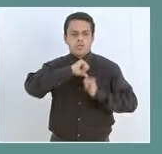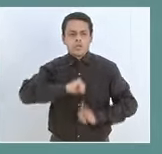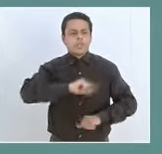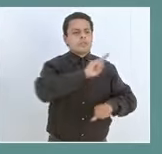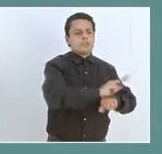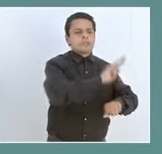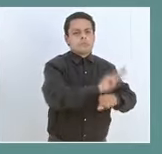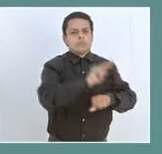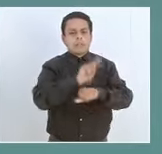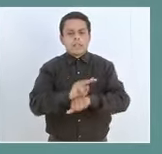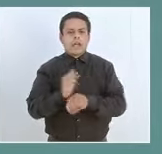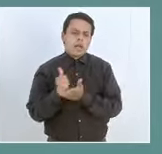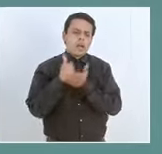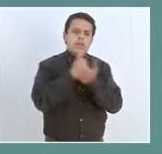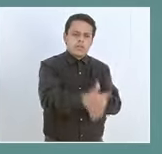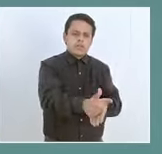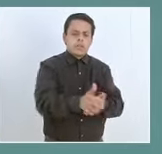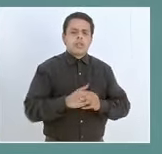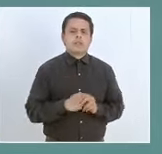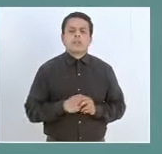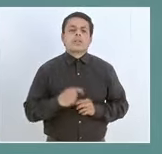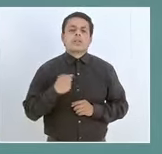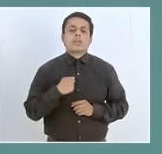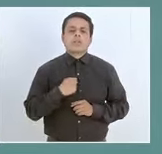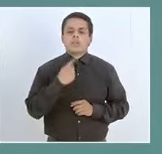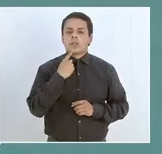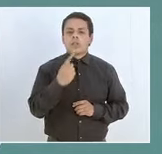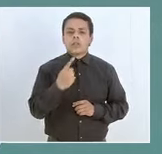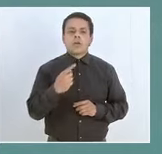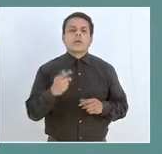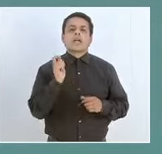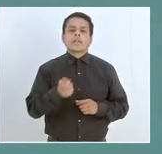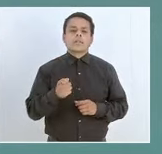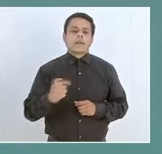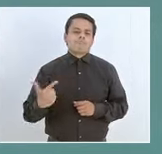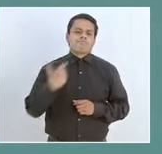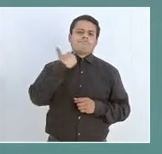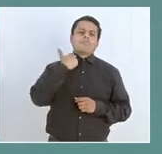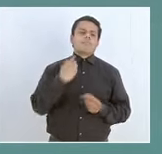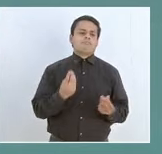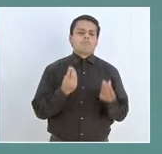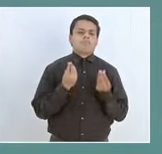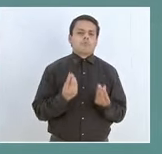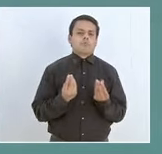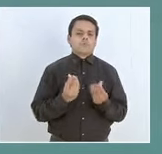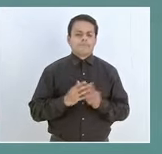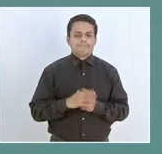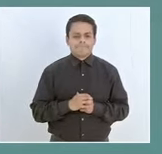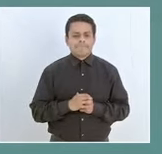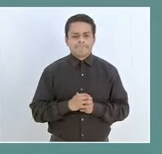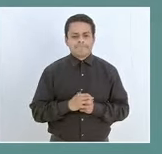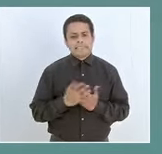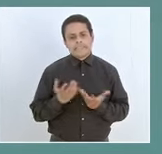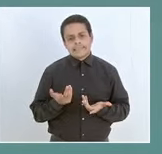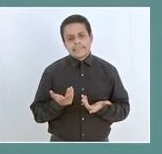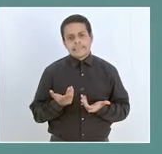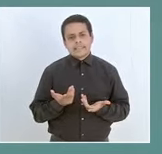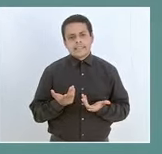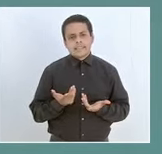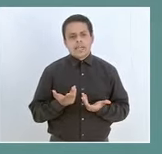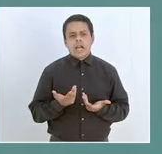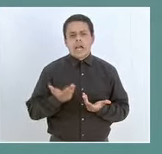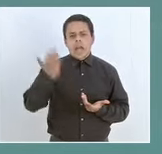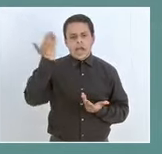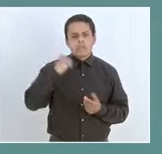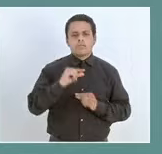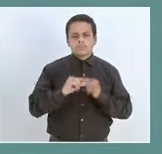autoridades. Me refiero al delito de homicidio. Y aunque se detuvo y